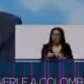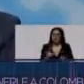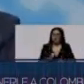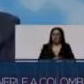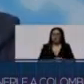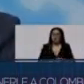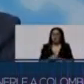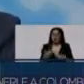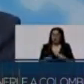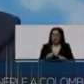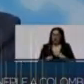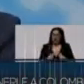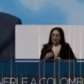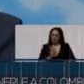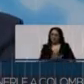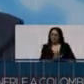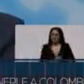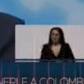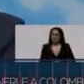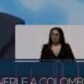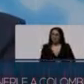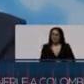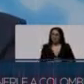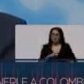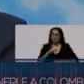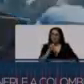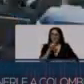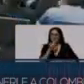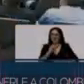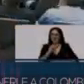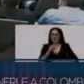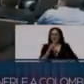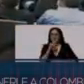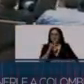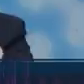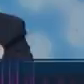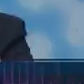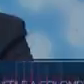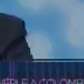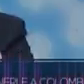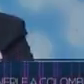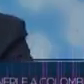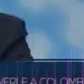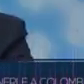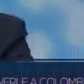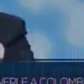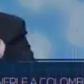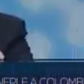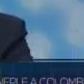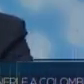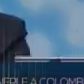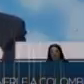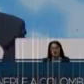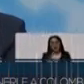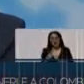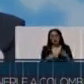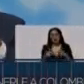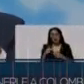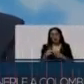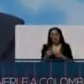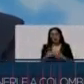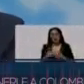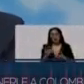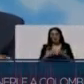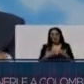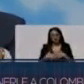puesta prisionera y muerta por los guardianes de la moral. ¿Qué manera de entender la moral los